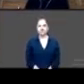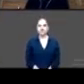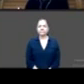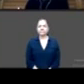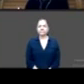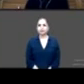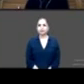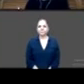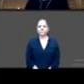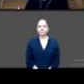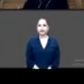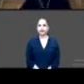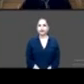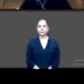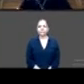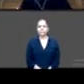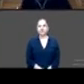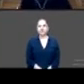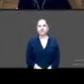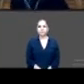¿Si abres tu micrófono, Valeria?